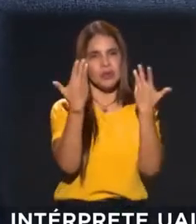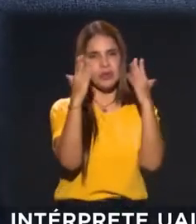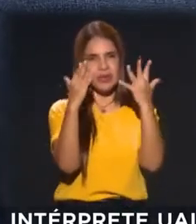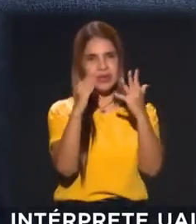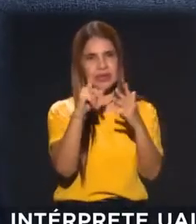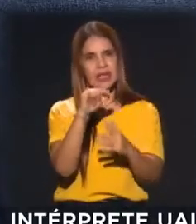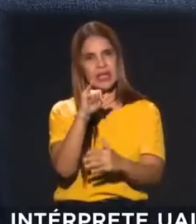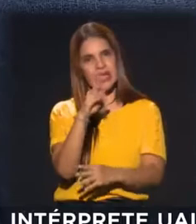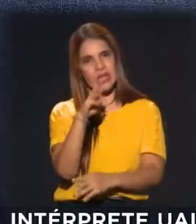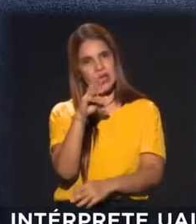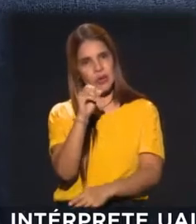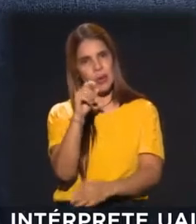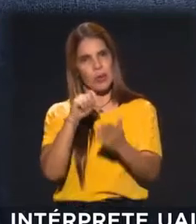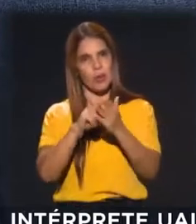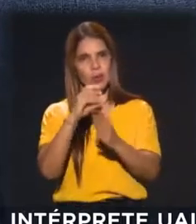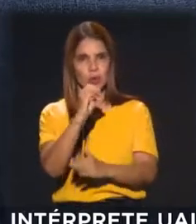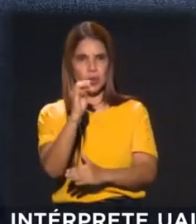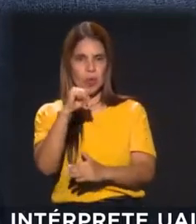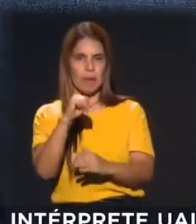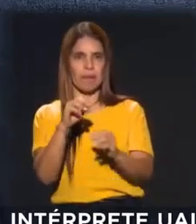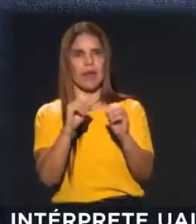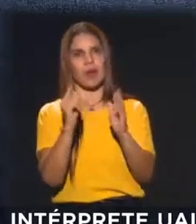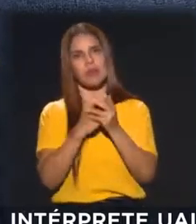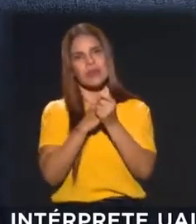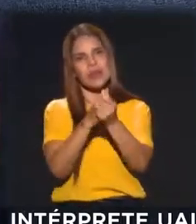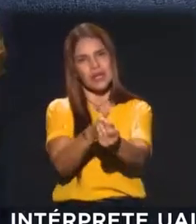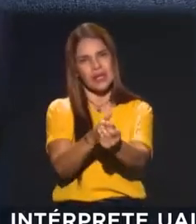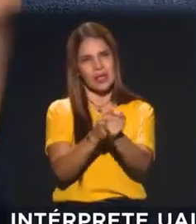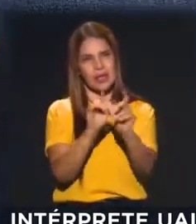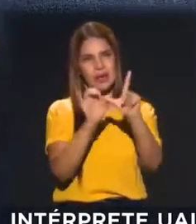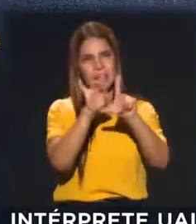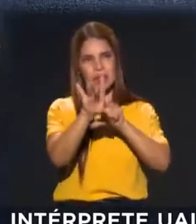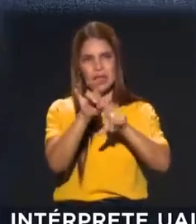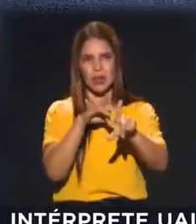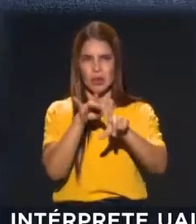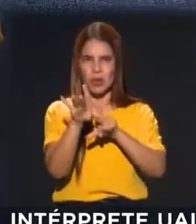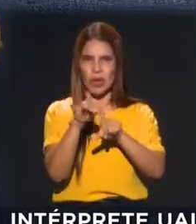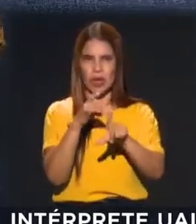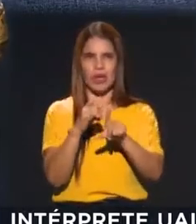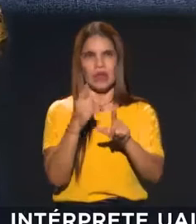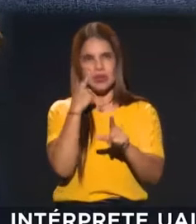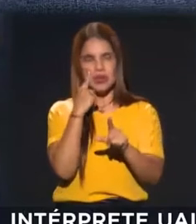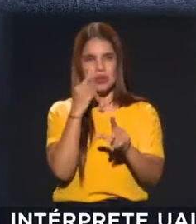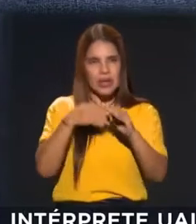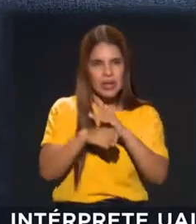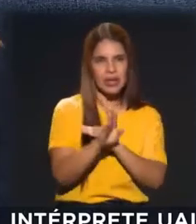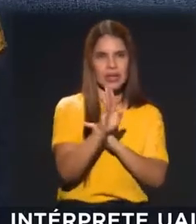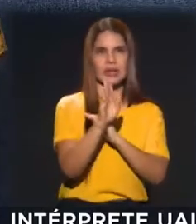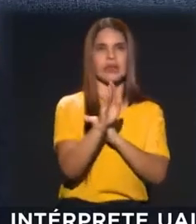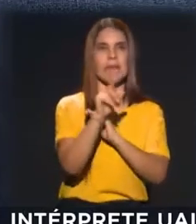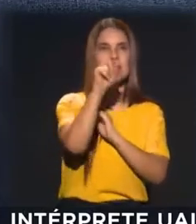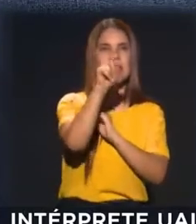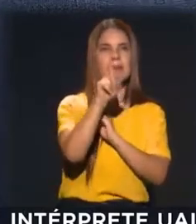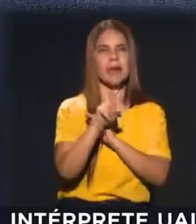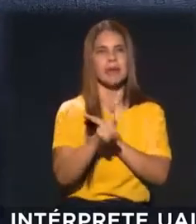dias.fiestadellibroylacultura.com. Ahí ingresan y van a encontrar el mapa virtual que te estaba comentando, y se van a poder mover. Es un mapa interactivo donde ustedes van a poder ingresar según lo que